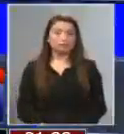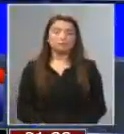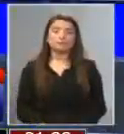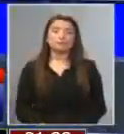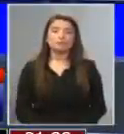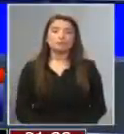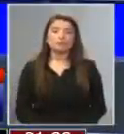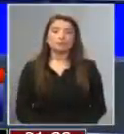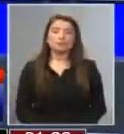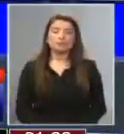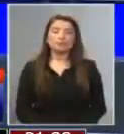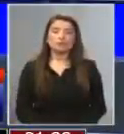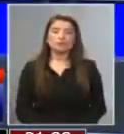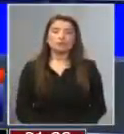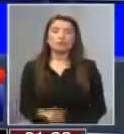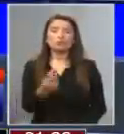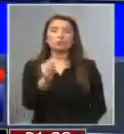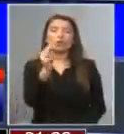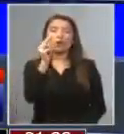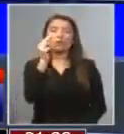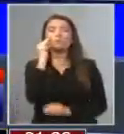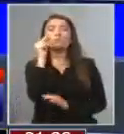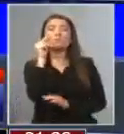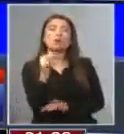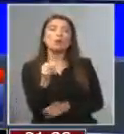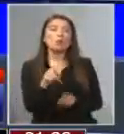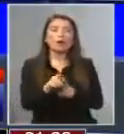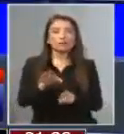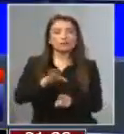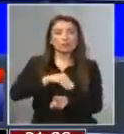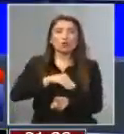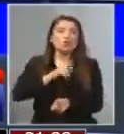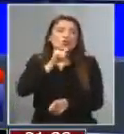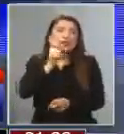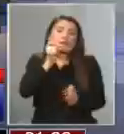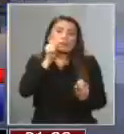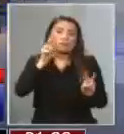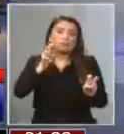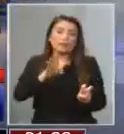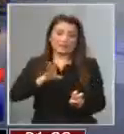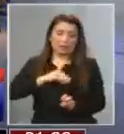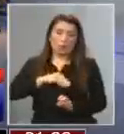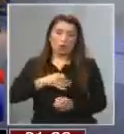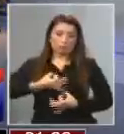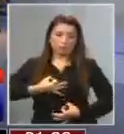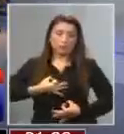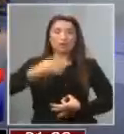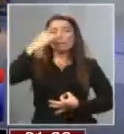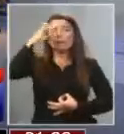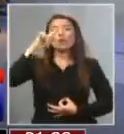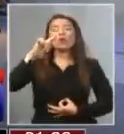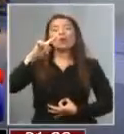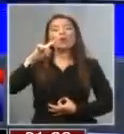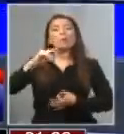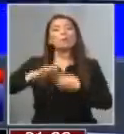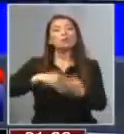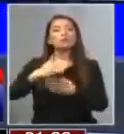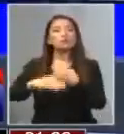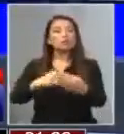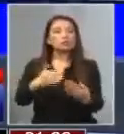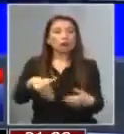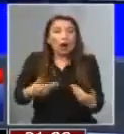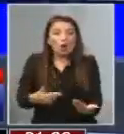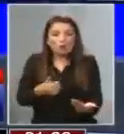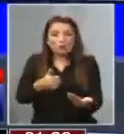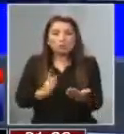¿Ves con temor, no sé si temor es la palabra correcta, pero específicamente este proceso que se viene ahora, que tiene